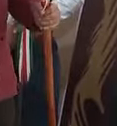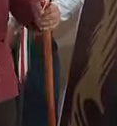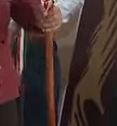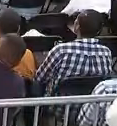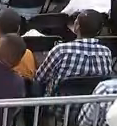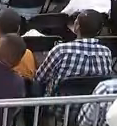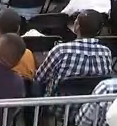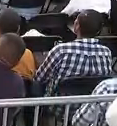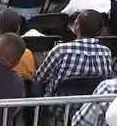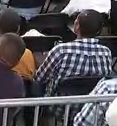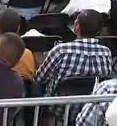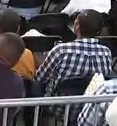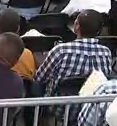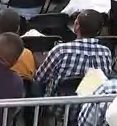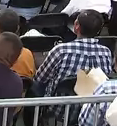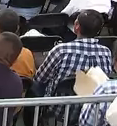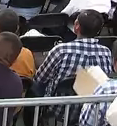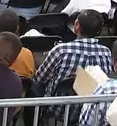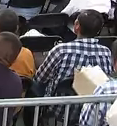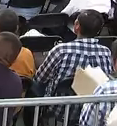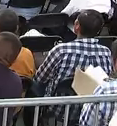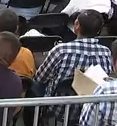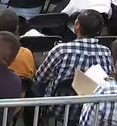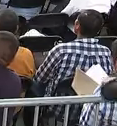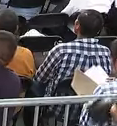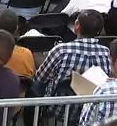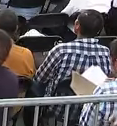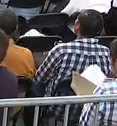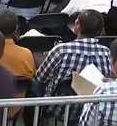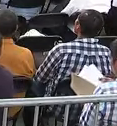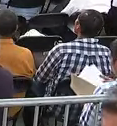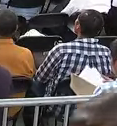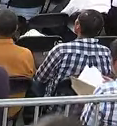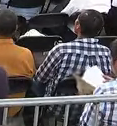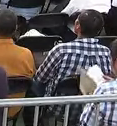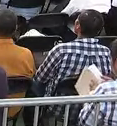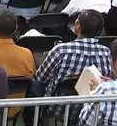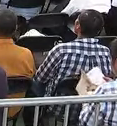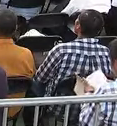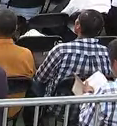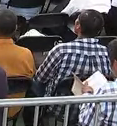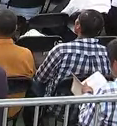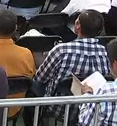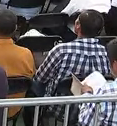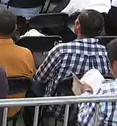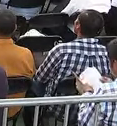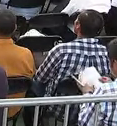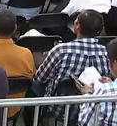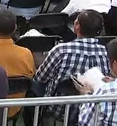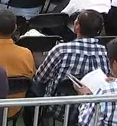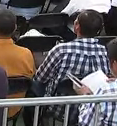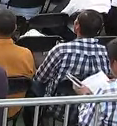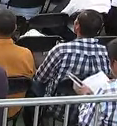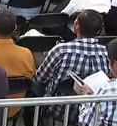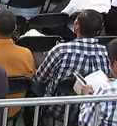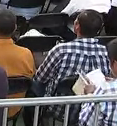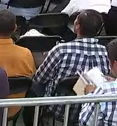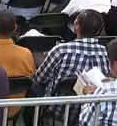Procedemos con la intervención del secretario de Infraestructura, Comunicaciones y Transportes, licenciado Jorge Nuño Lara.